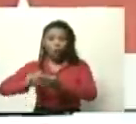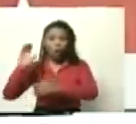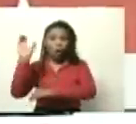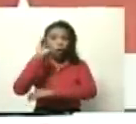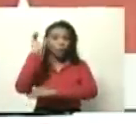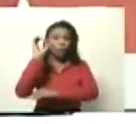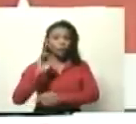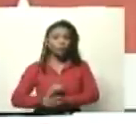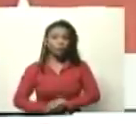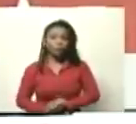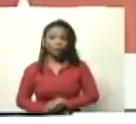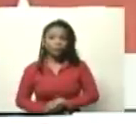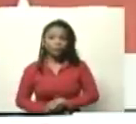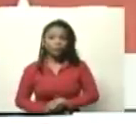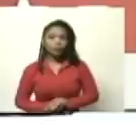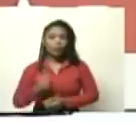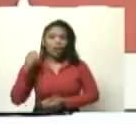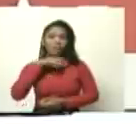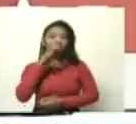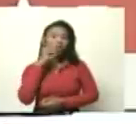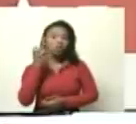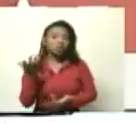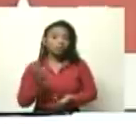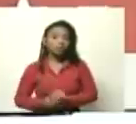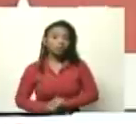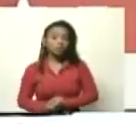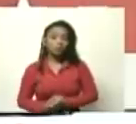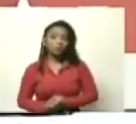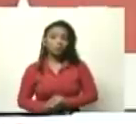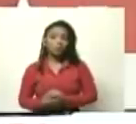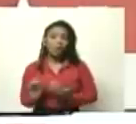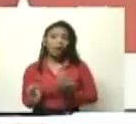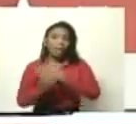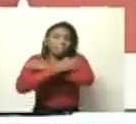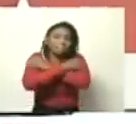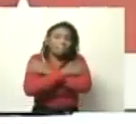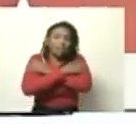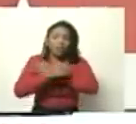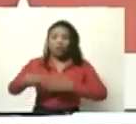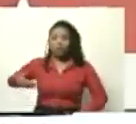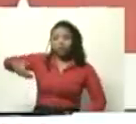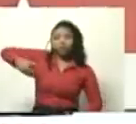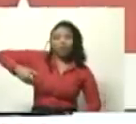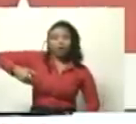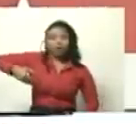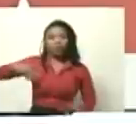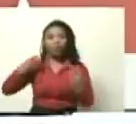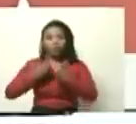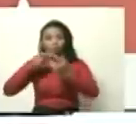colombianos con Duque. Abrazado como al Ñeñe Hernández, pues.